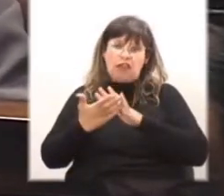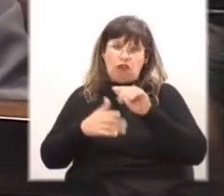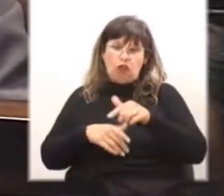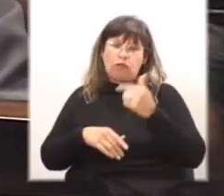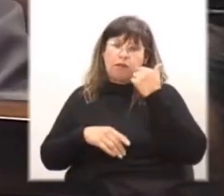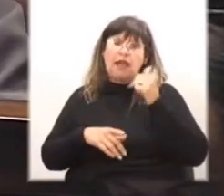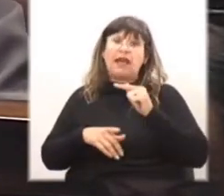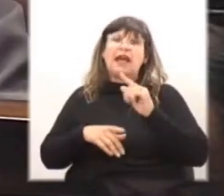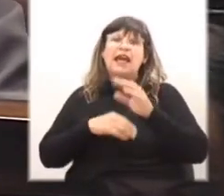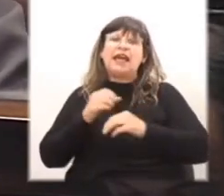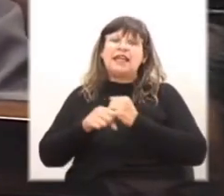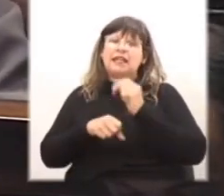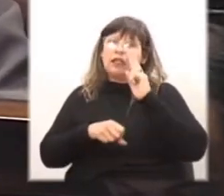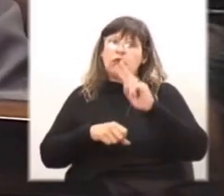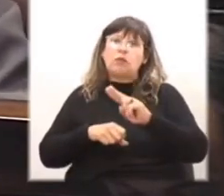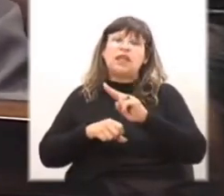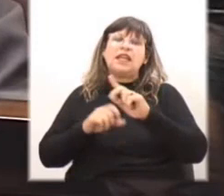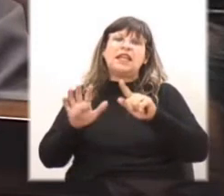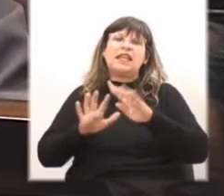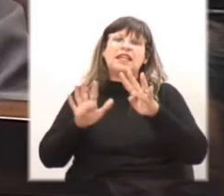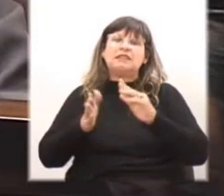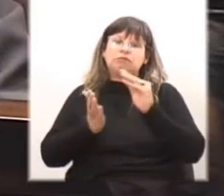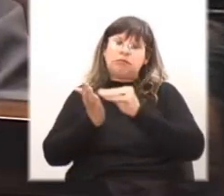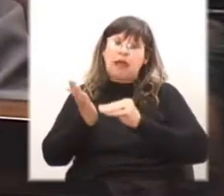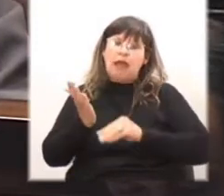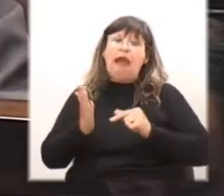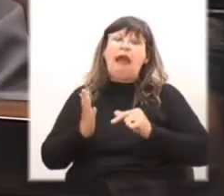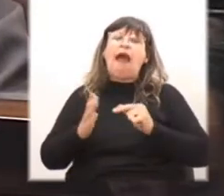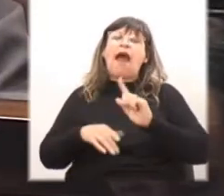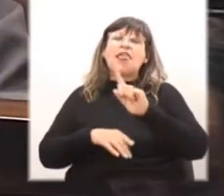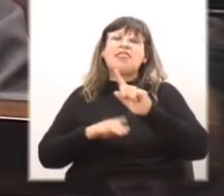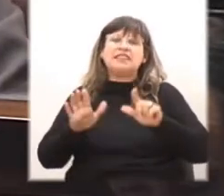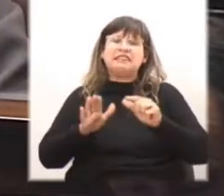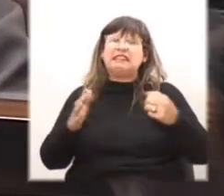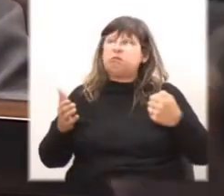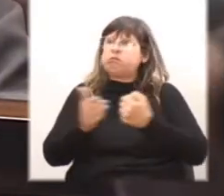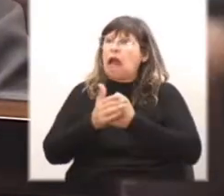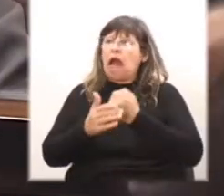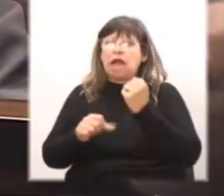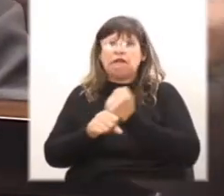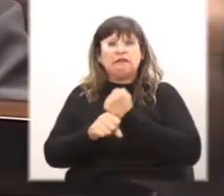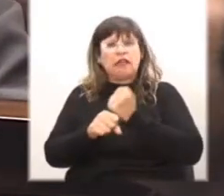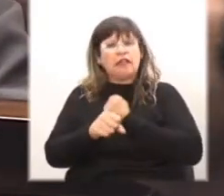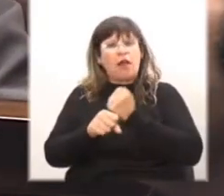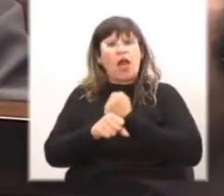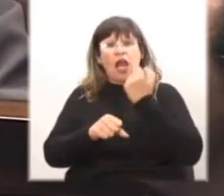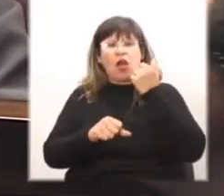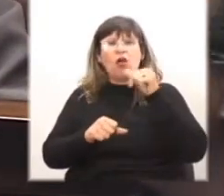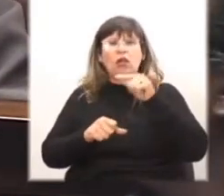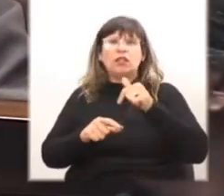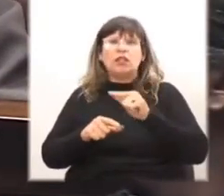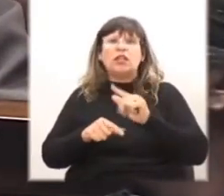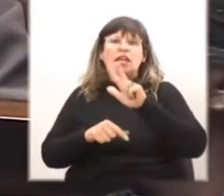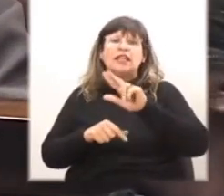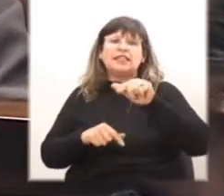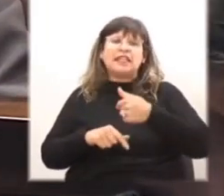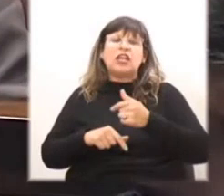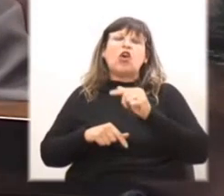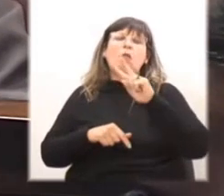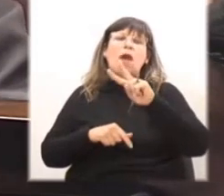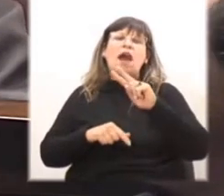año 2019 se registraron 17 siniestros laborales que representan un guarismo de